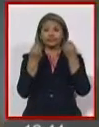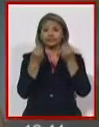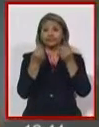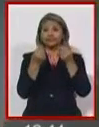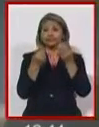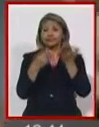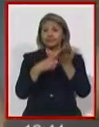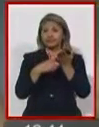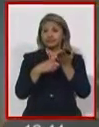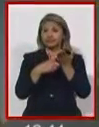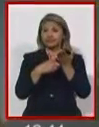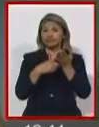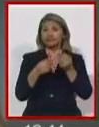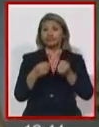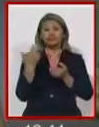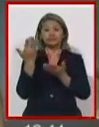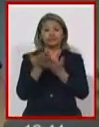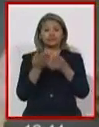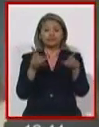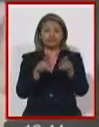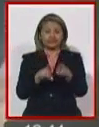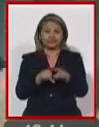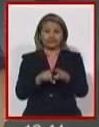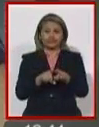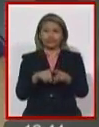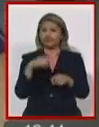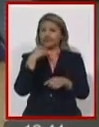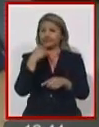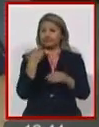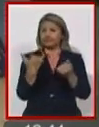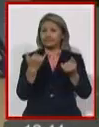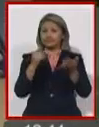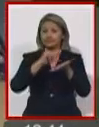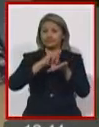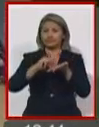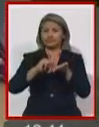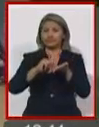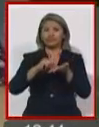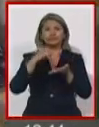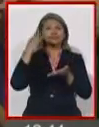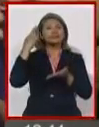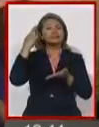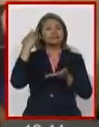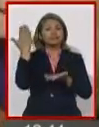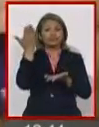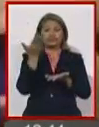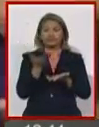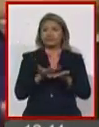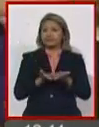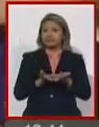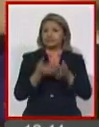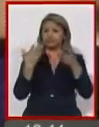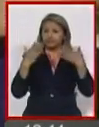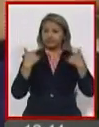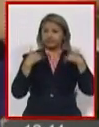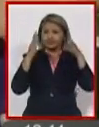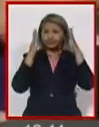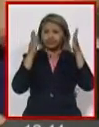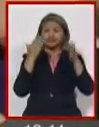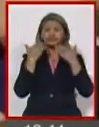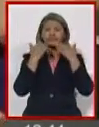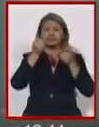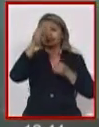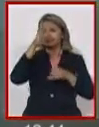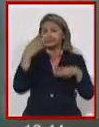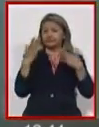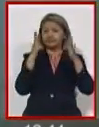sí? No, vine a mi hermano, dijeron que ahora lo van a operar y por eso he venido. ¿Has recibido atención? Sí, sí, sí,